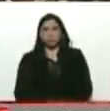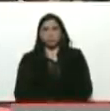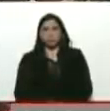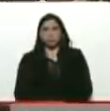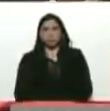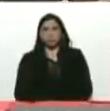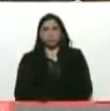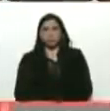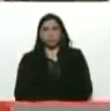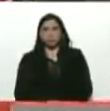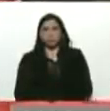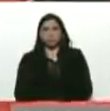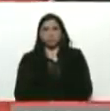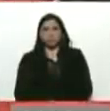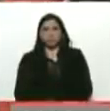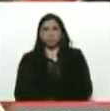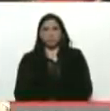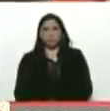Esta, acérquese.